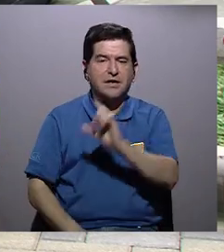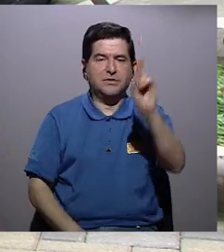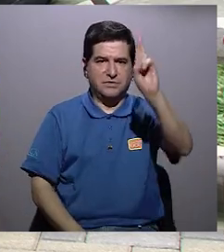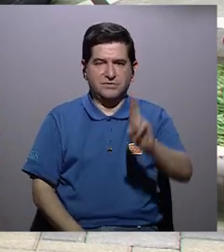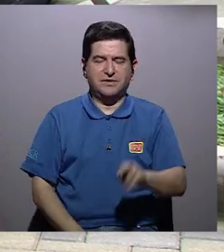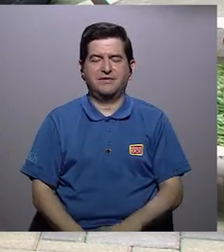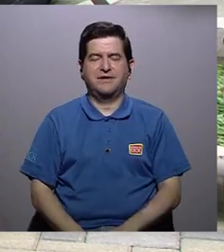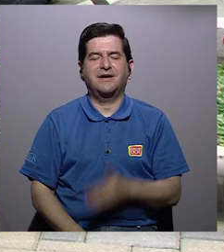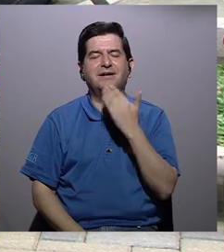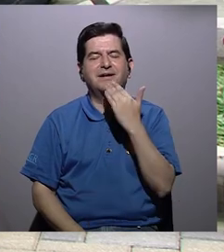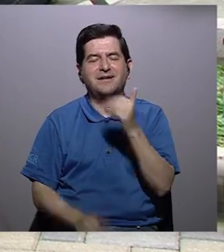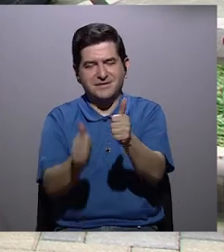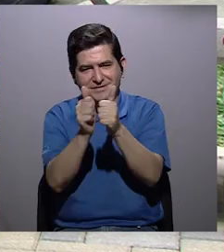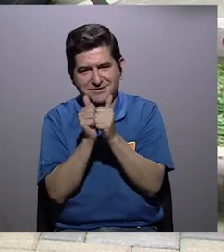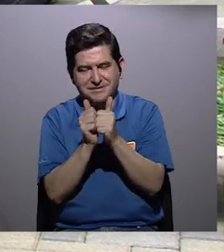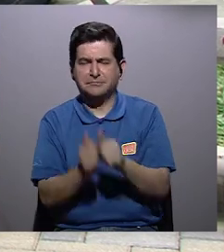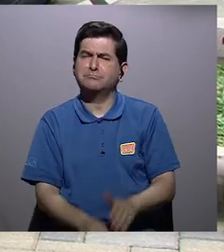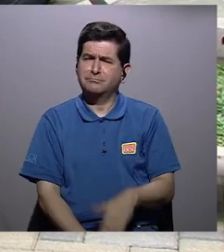nuevamente.